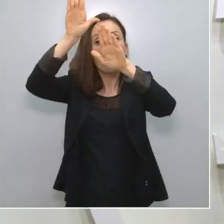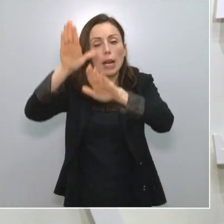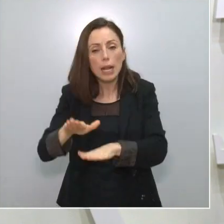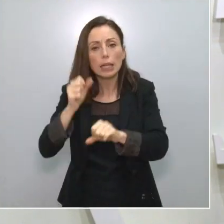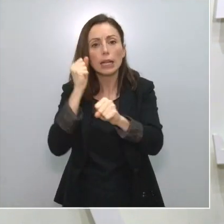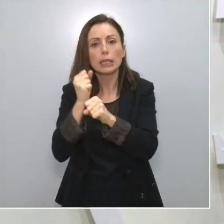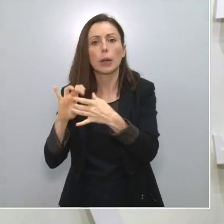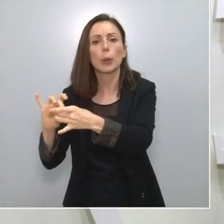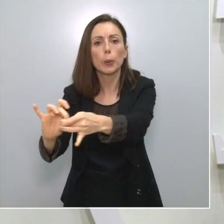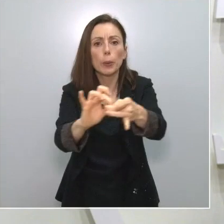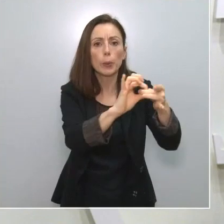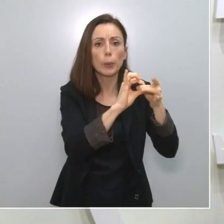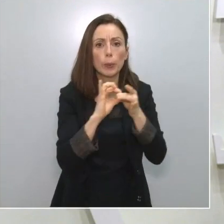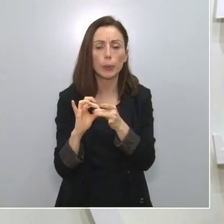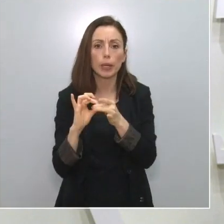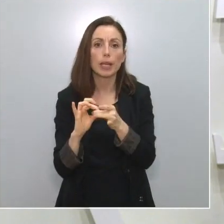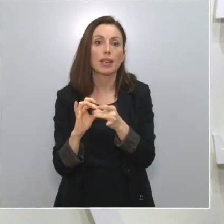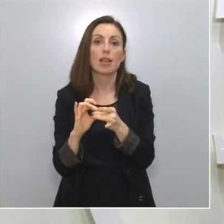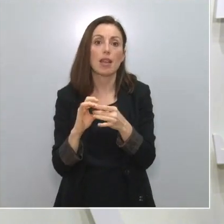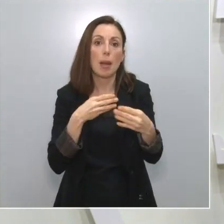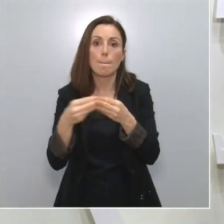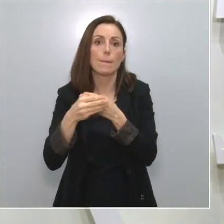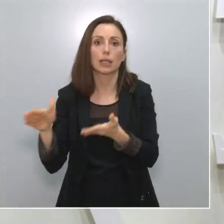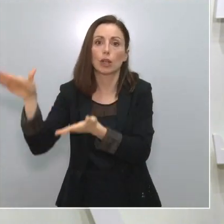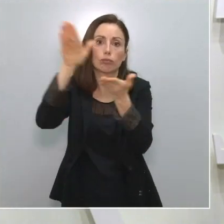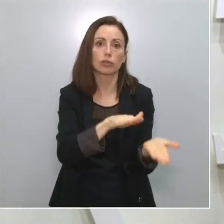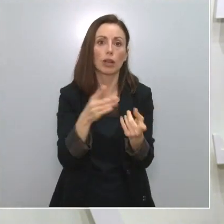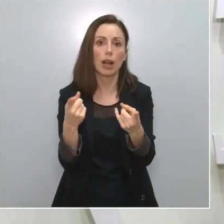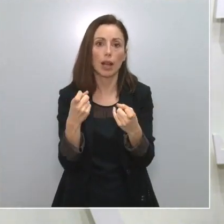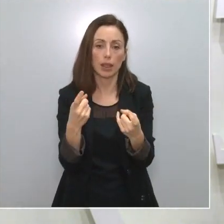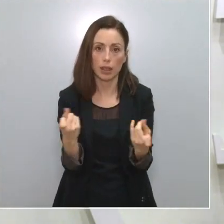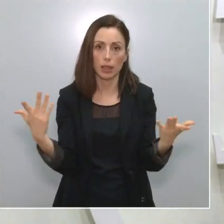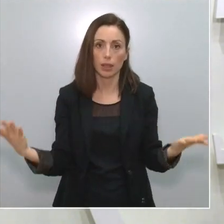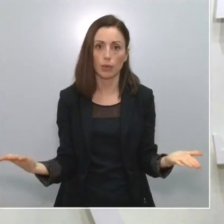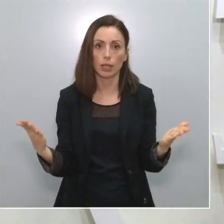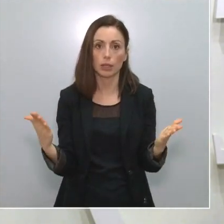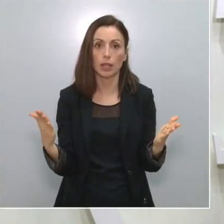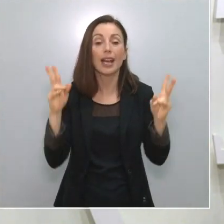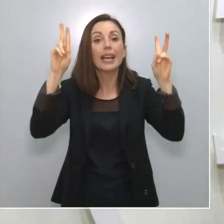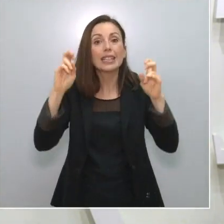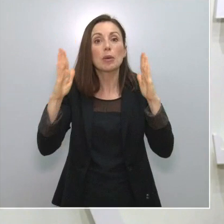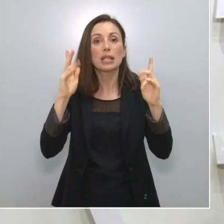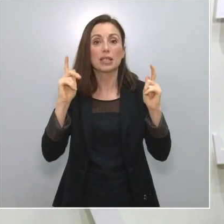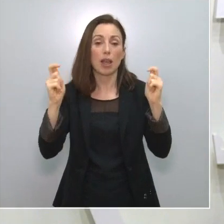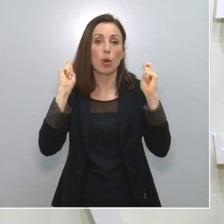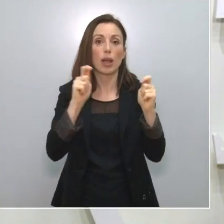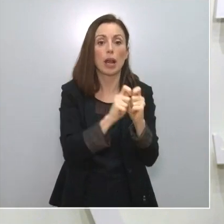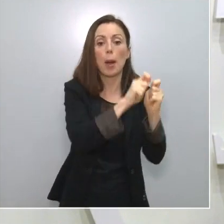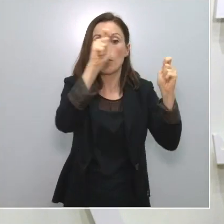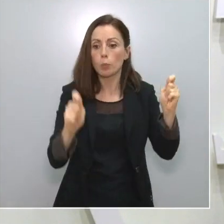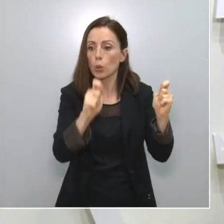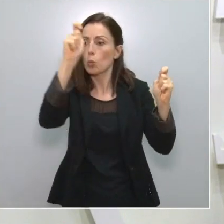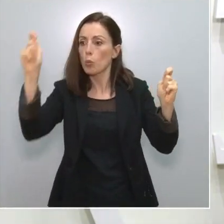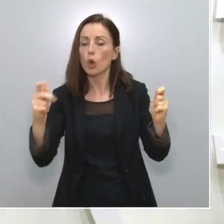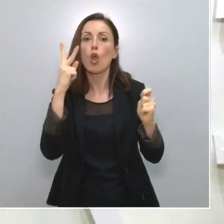trabajo conjunto y necesidad de material. El decreto de alarma, 2 veces prorrogado ya, otorga al Gobierno de España un poder